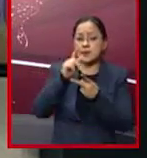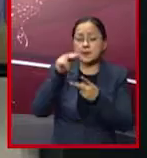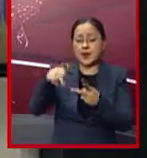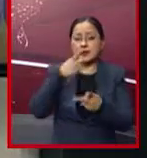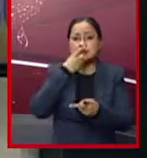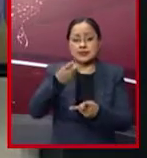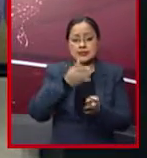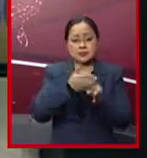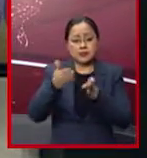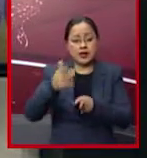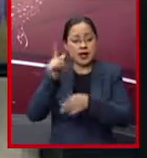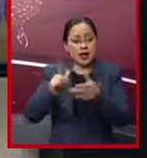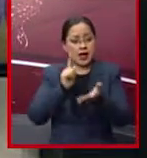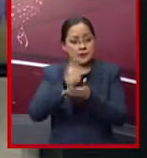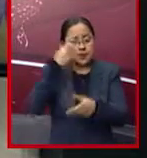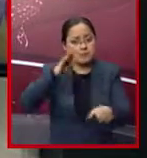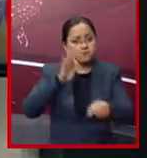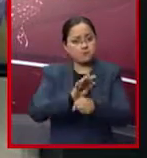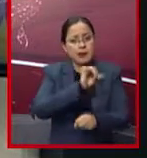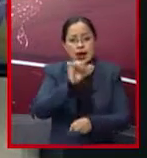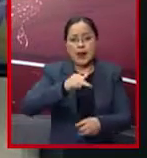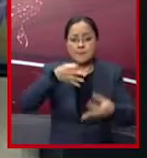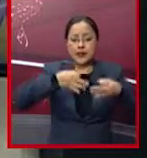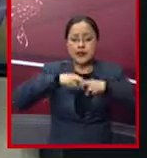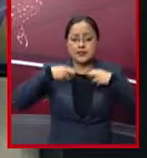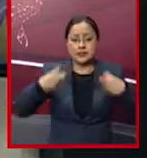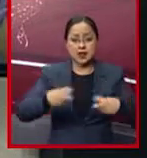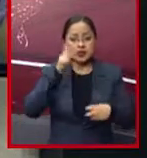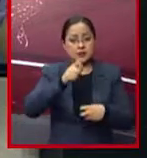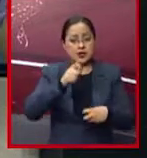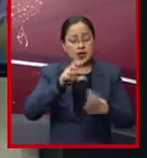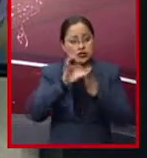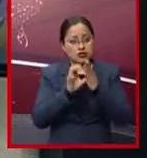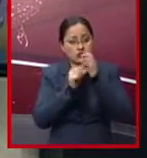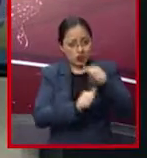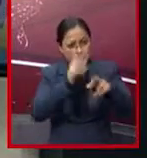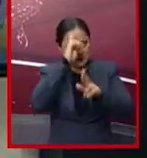retroactividad de la reforma es en favor de los magistrados, por lo que no se viola la Constitución.